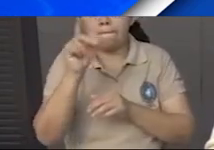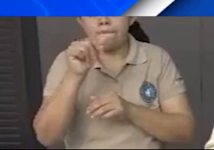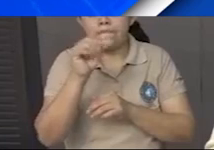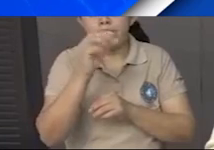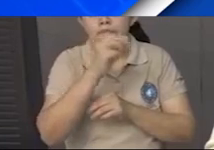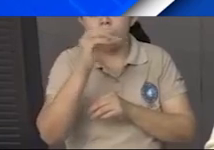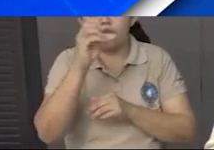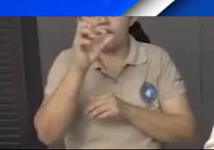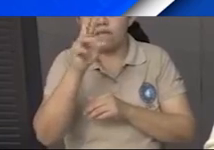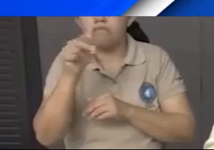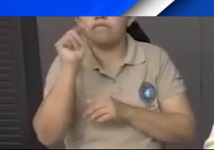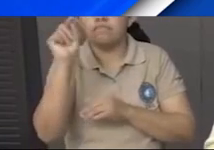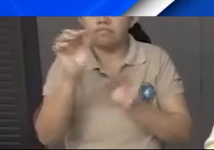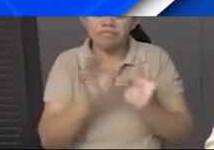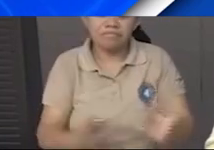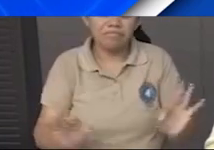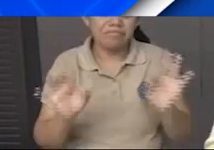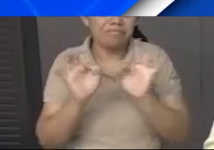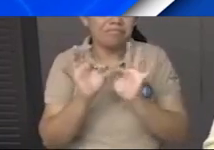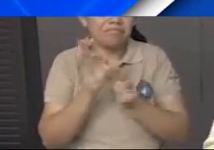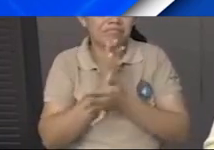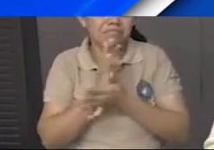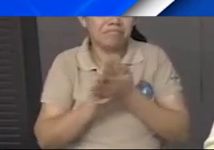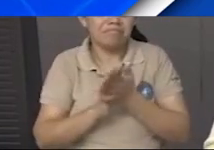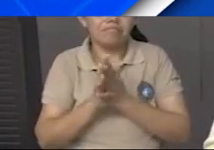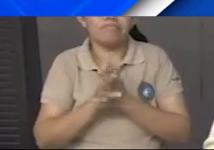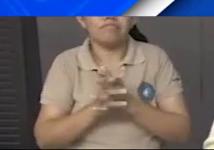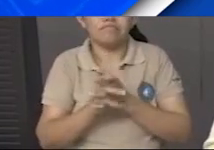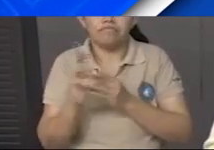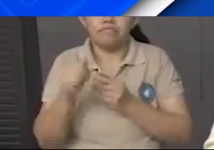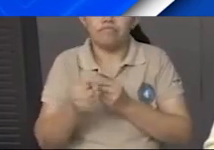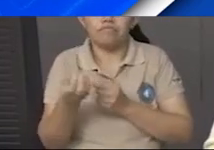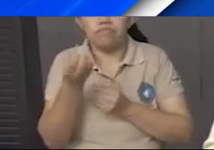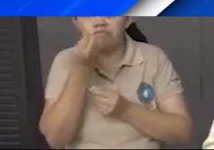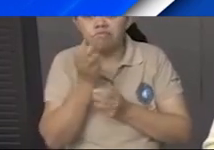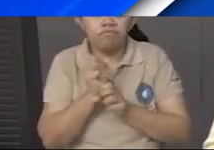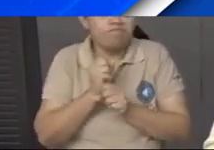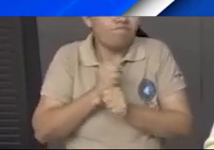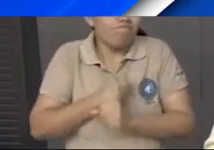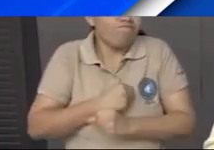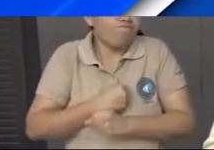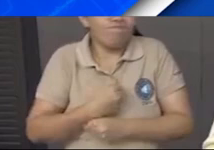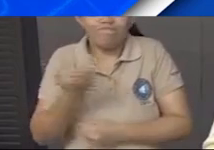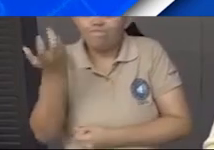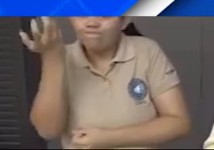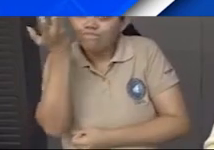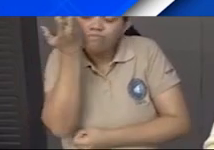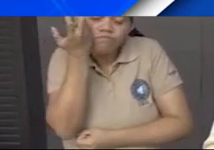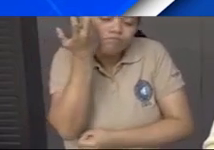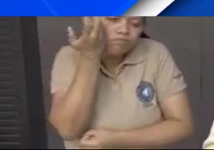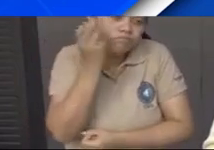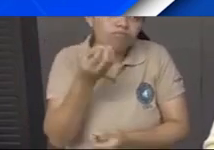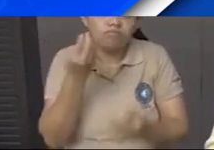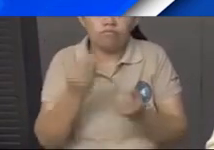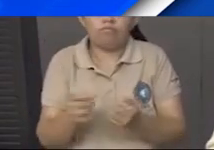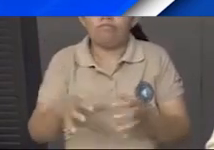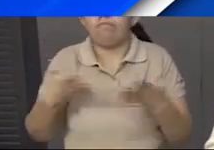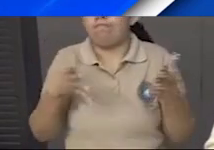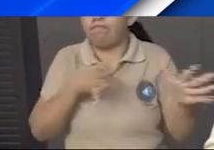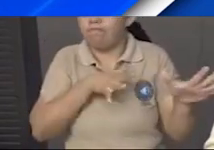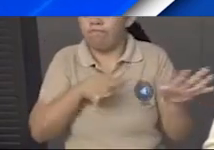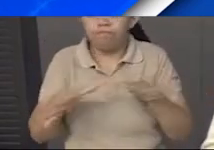las condiciones más indignas. Hambrientos, enfermos,